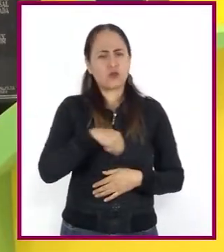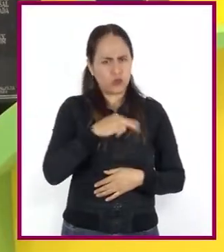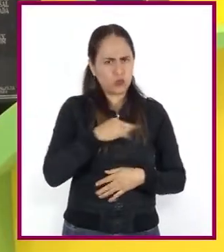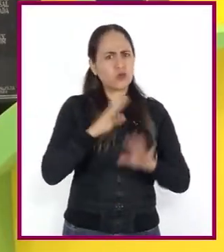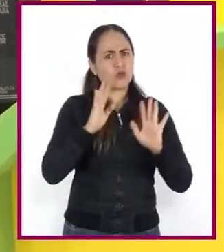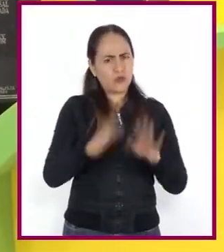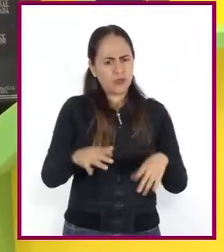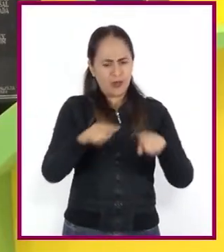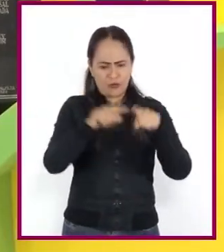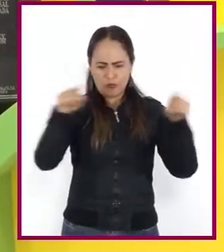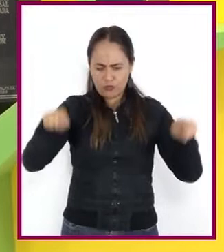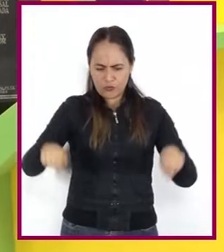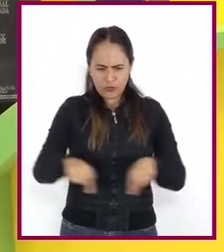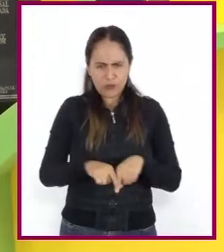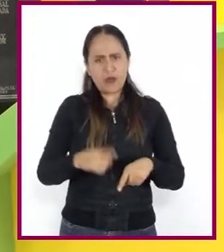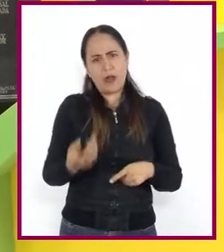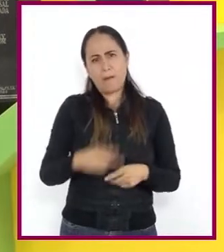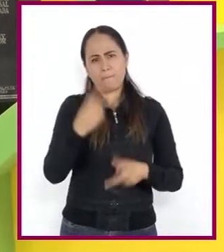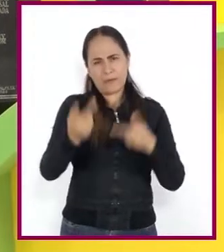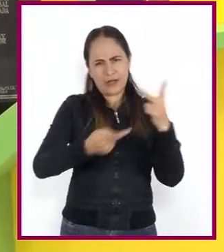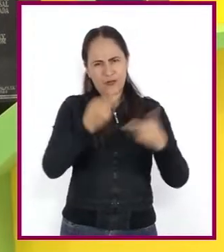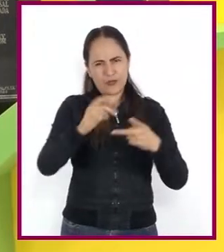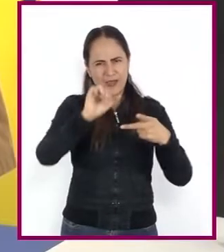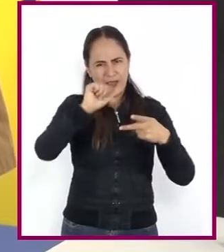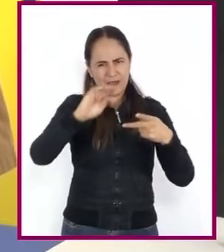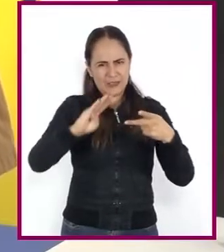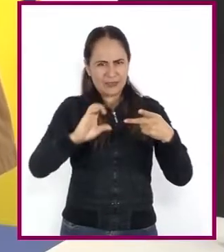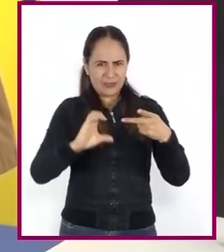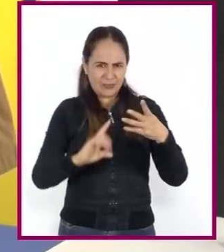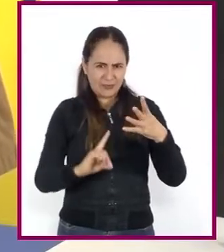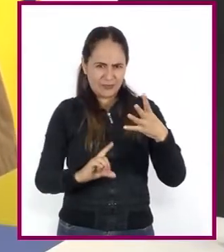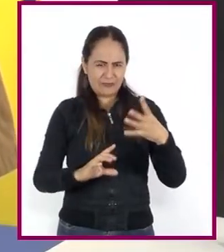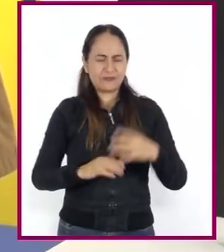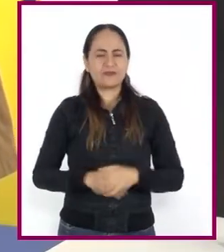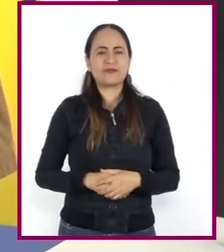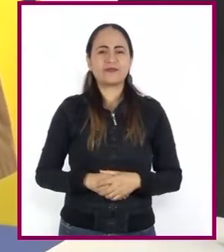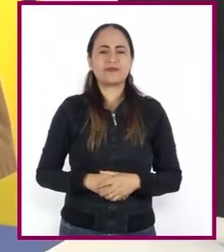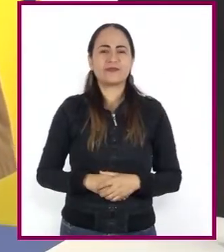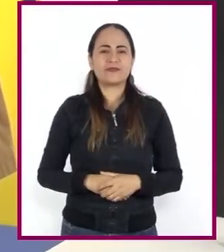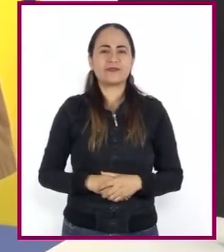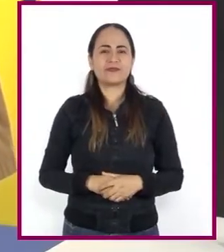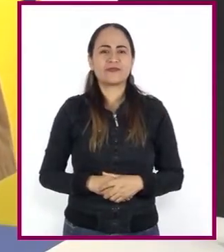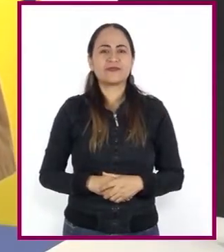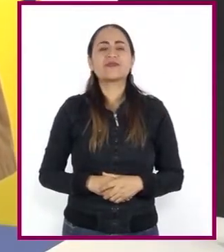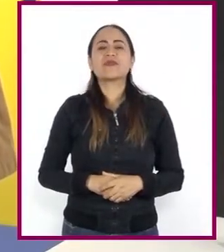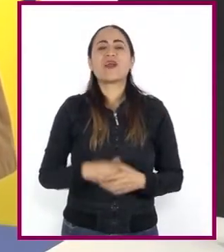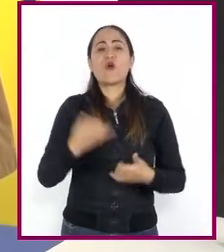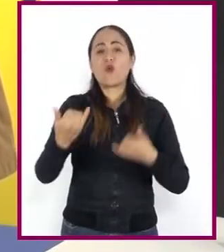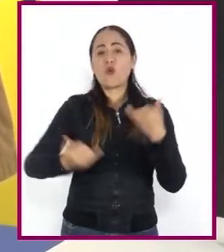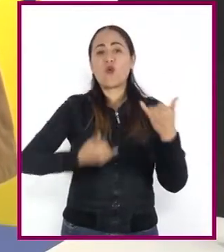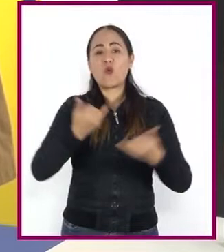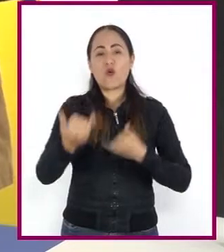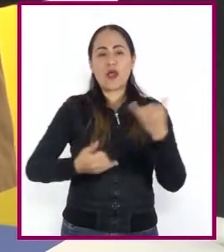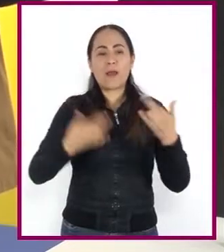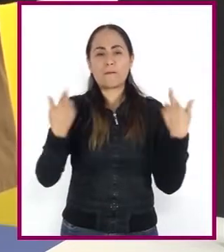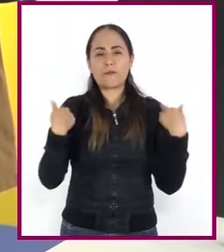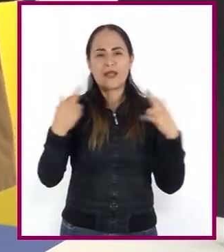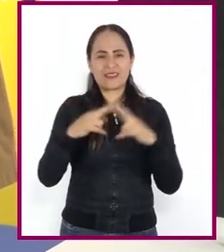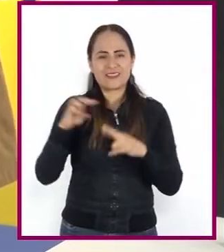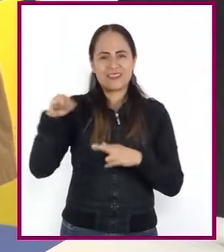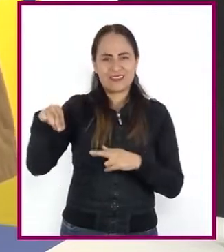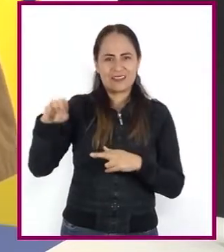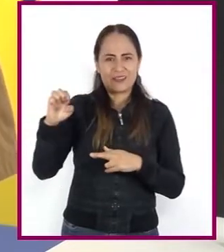para jugar con preguntas de opción múltiple. Para lograrlo, jugarán la maestra